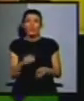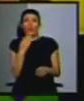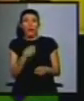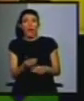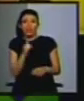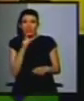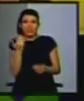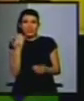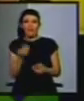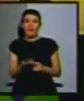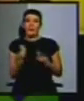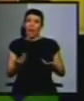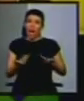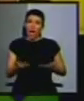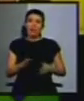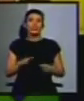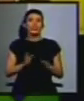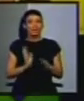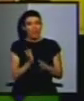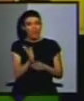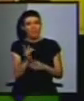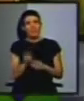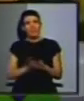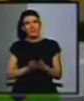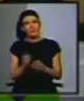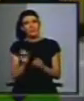siguen funcionando de modo de marcha blanca.